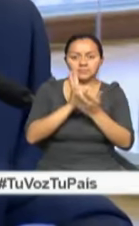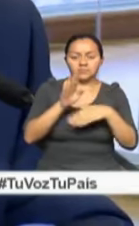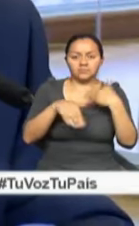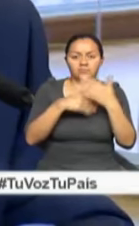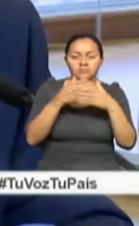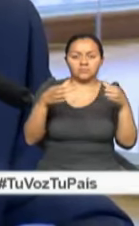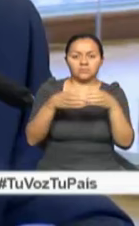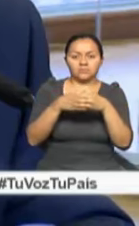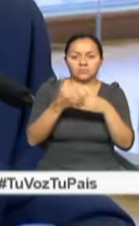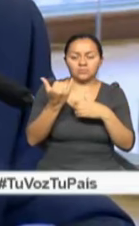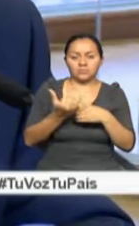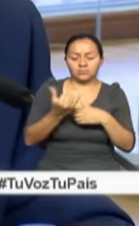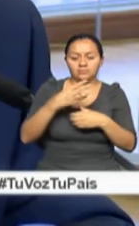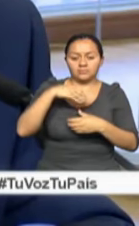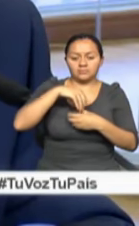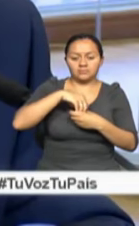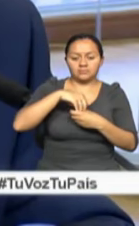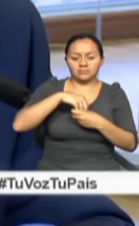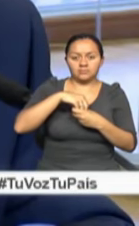corregir probables